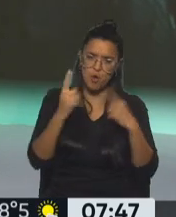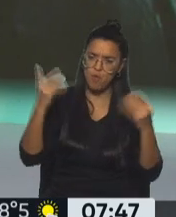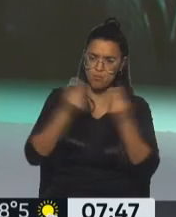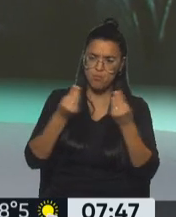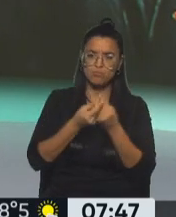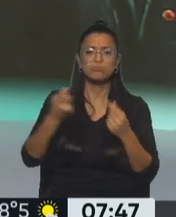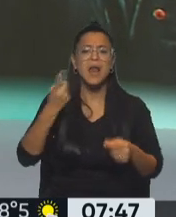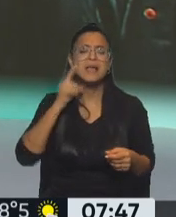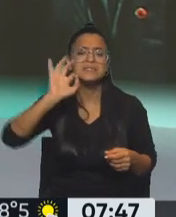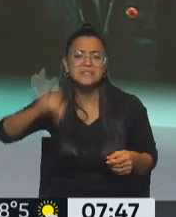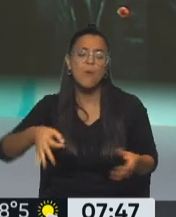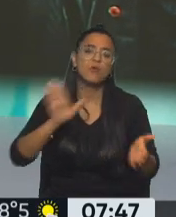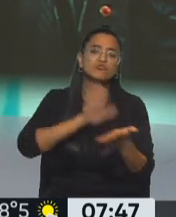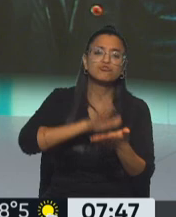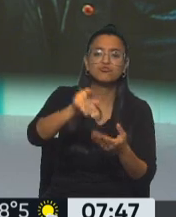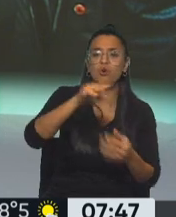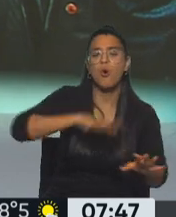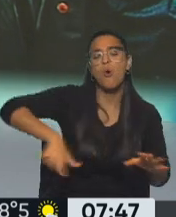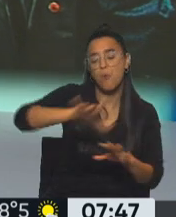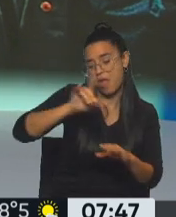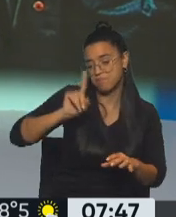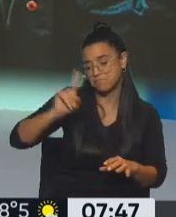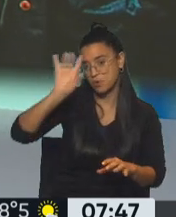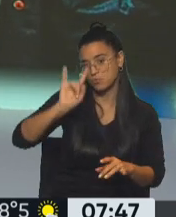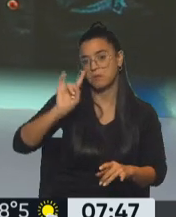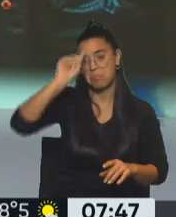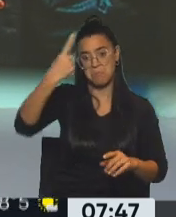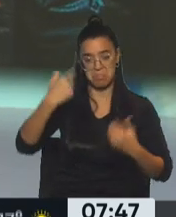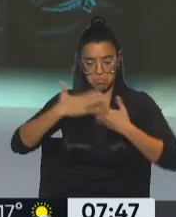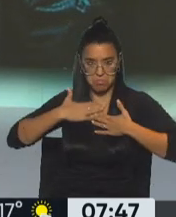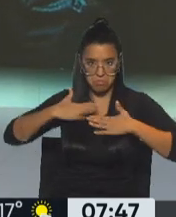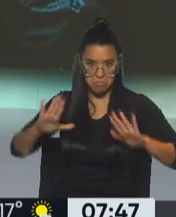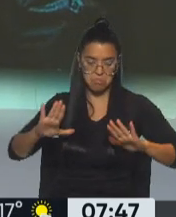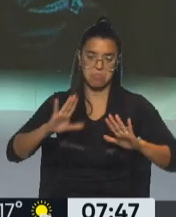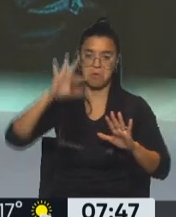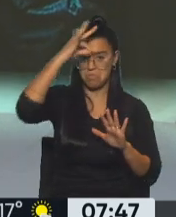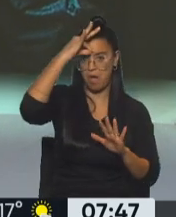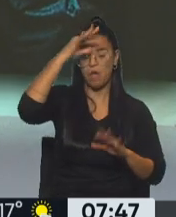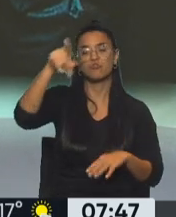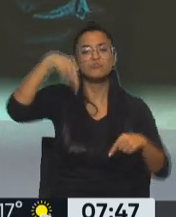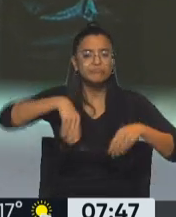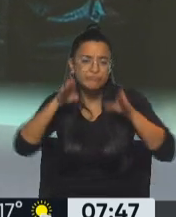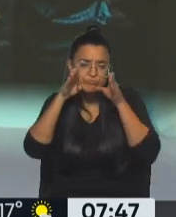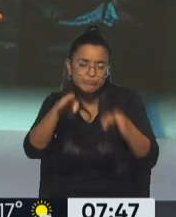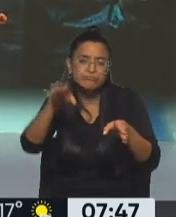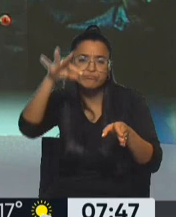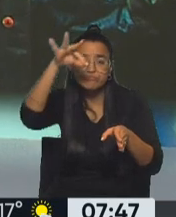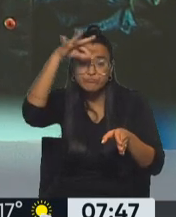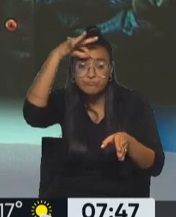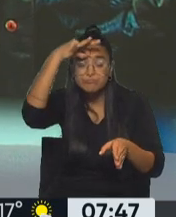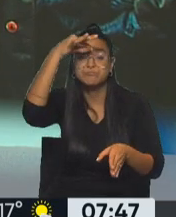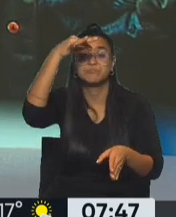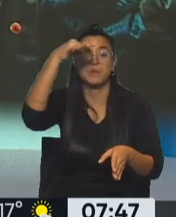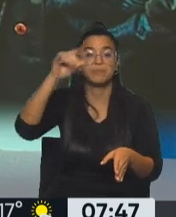para conocer dentro de lo que es un circuito independiente. Y vamos a ponernos el ojo dentro de una obra del